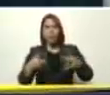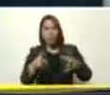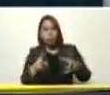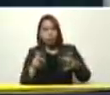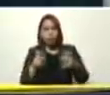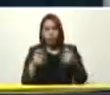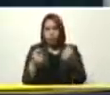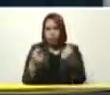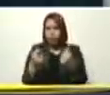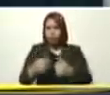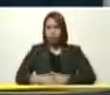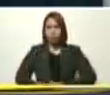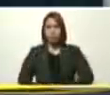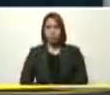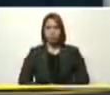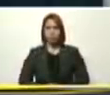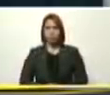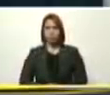riqueza.